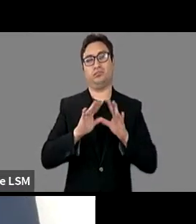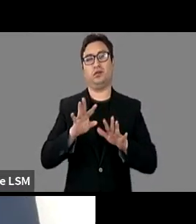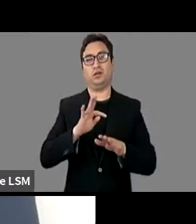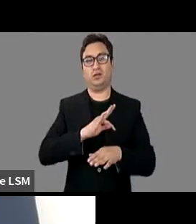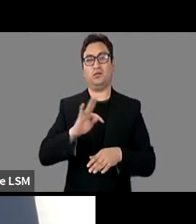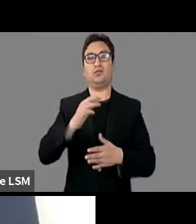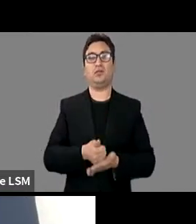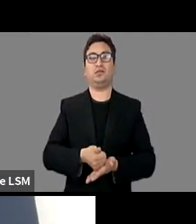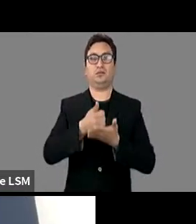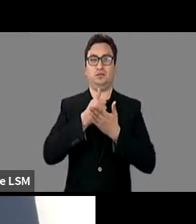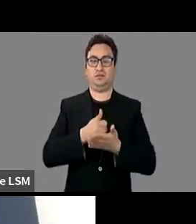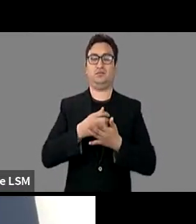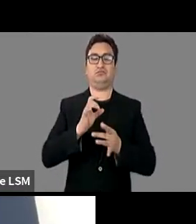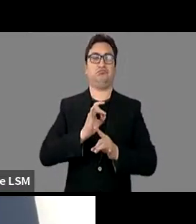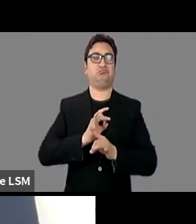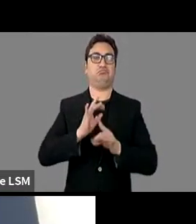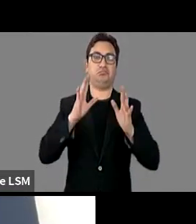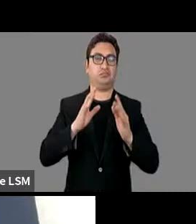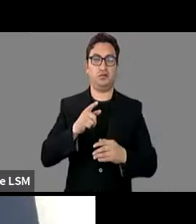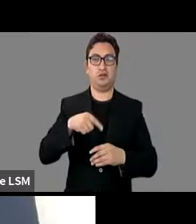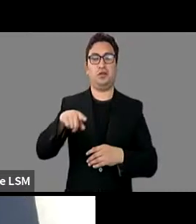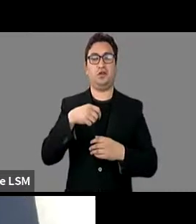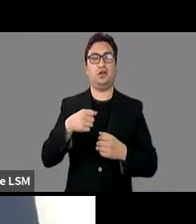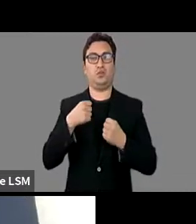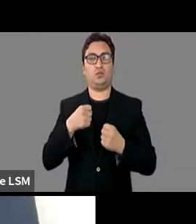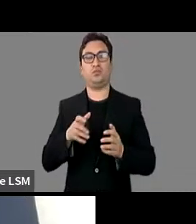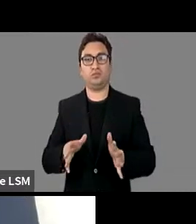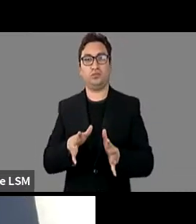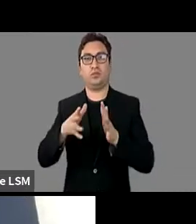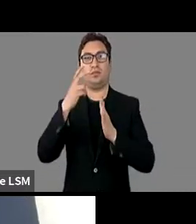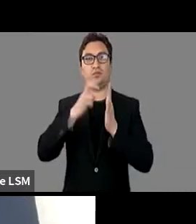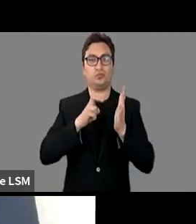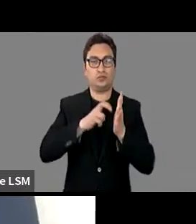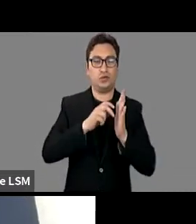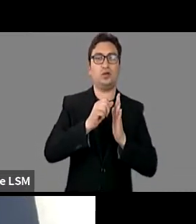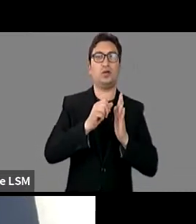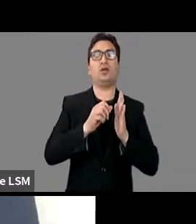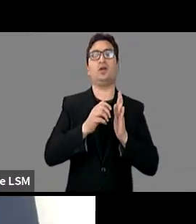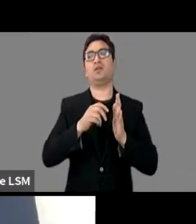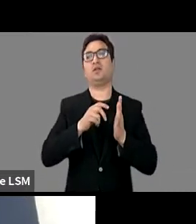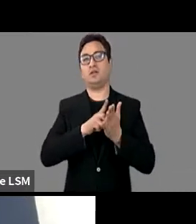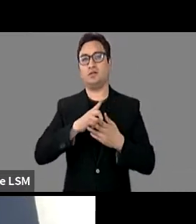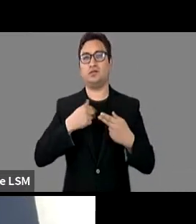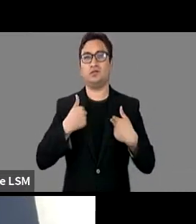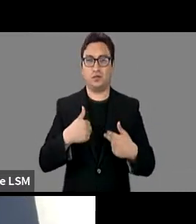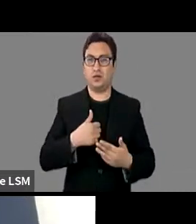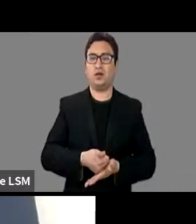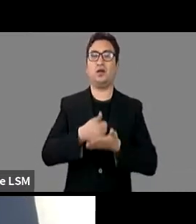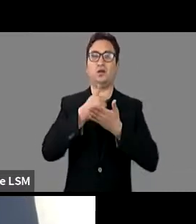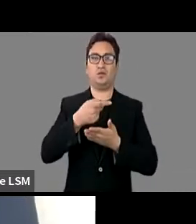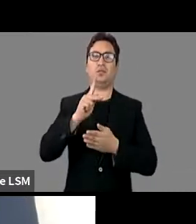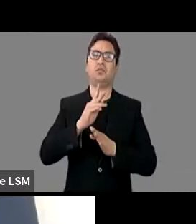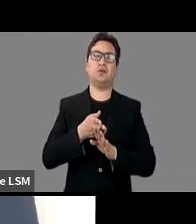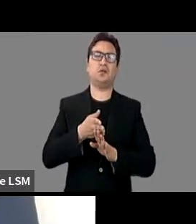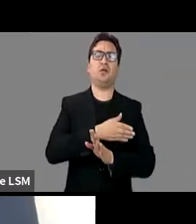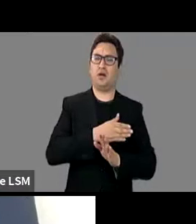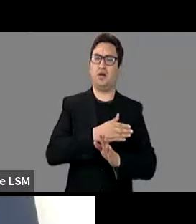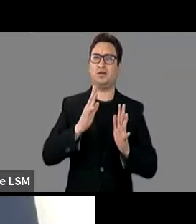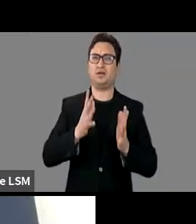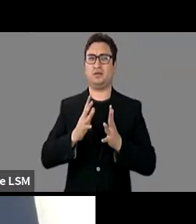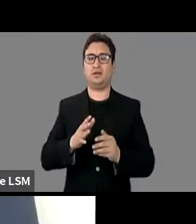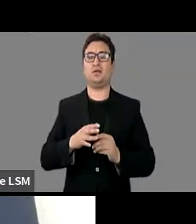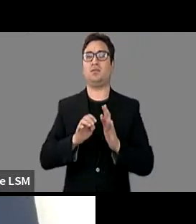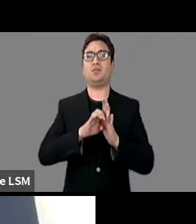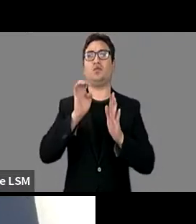y ha potencializado mucho la reforma constitucional y hablar ahora de derechos humanos, sí, pero ya con antelación, por ejemplo, les voy a poner un ejemplo,